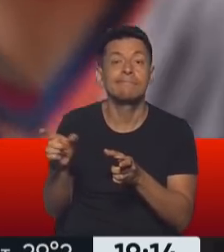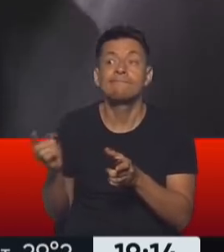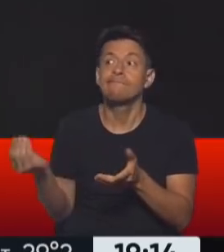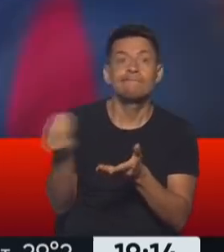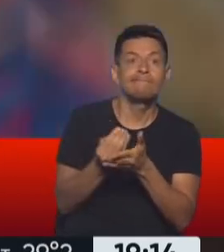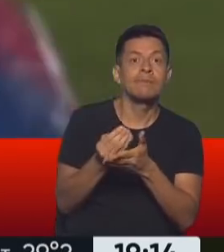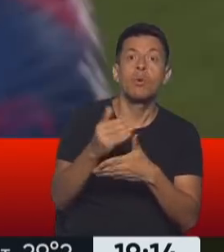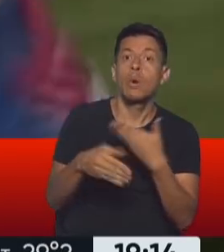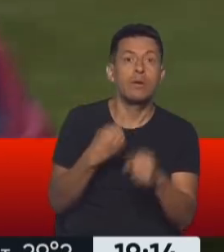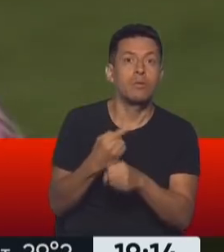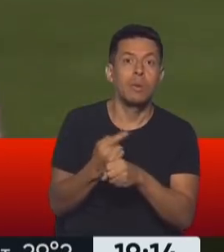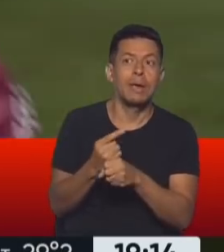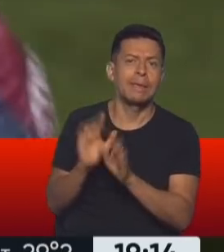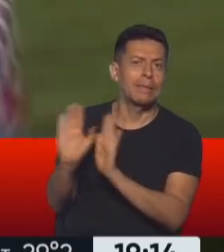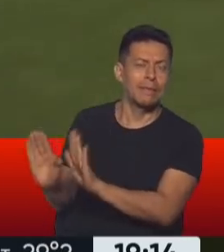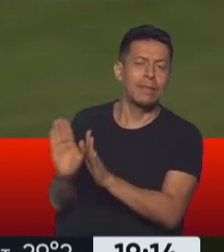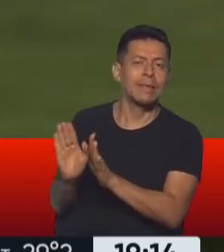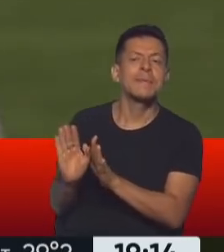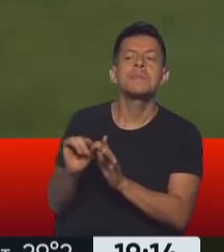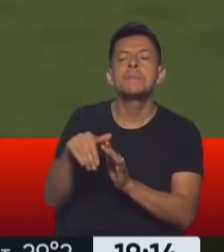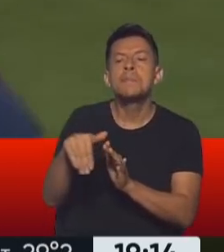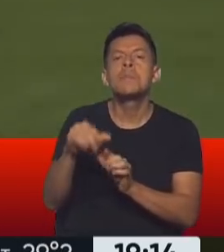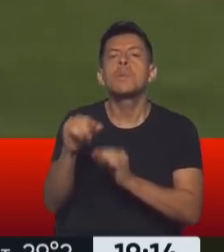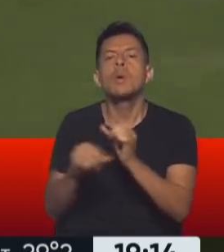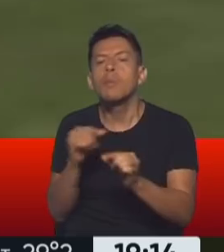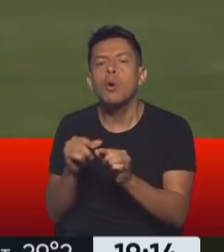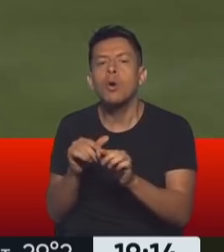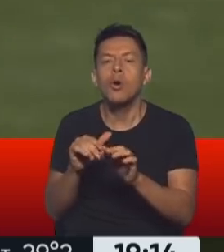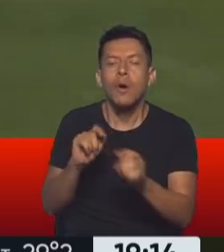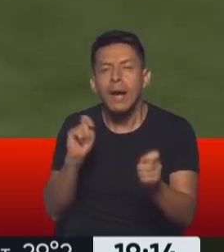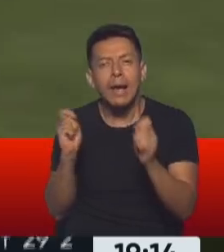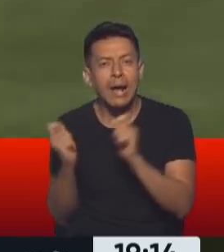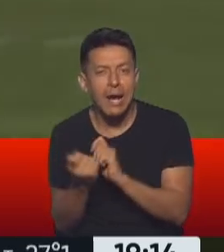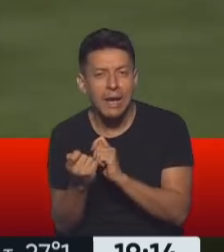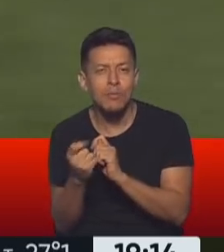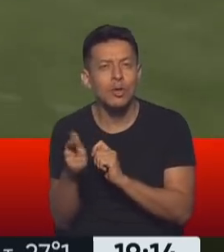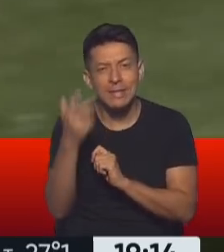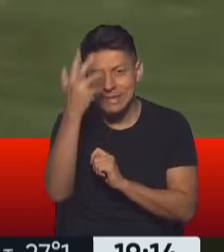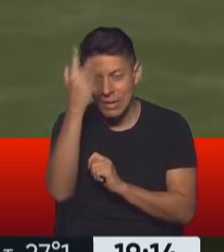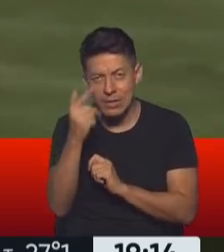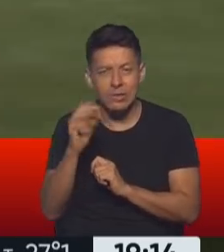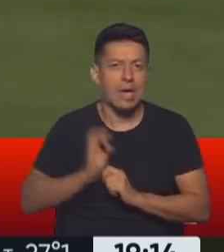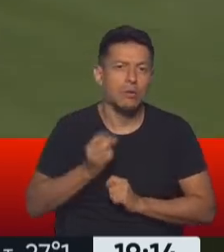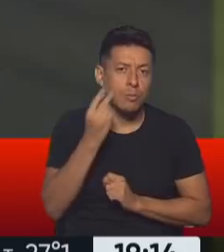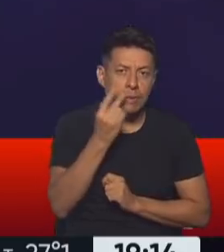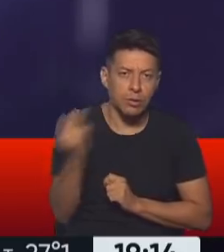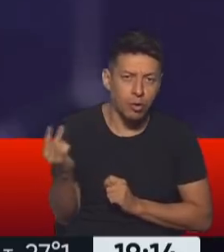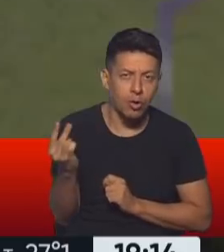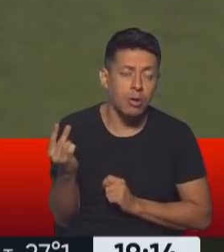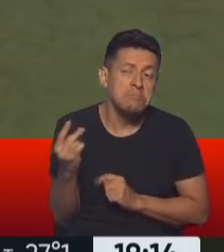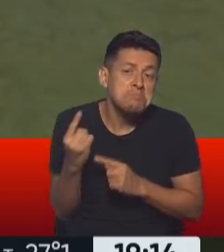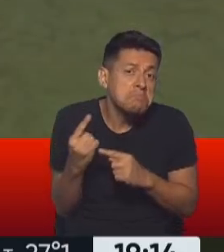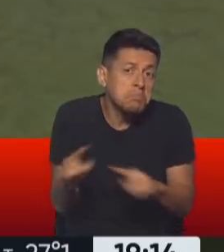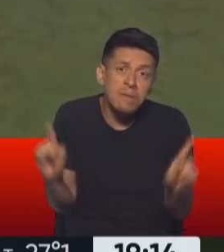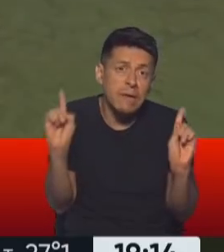pero de a poquito le va cambiando la cara a este modelo salones de otros conocidos en otra cosa se